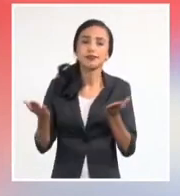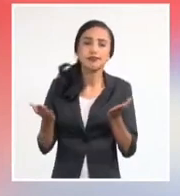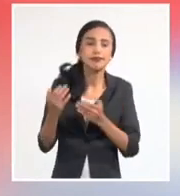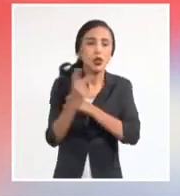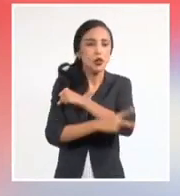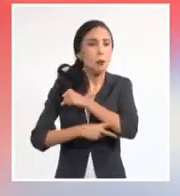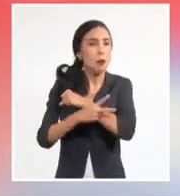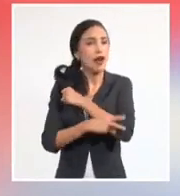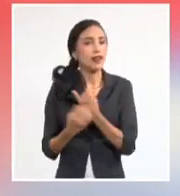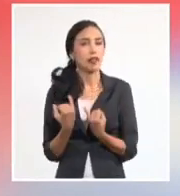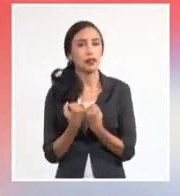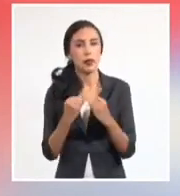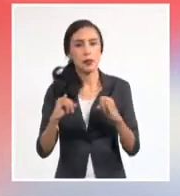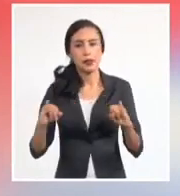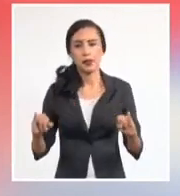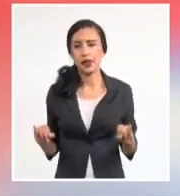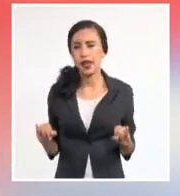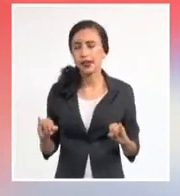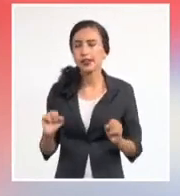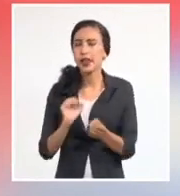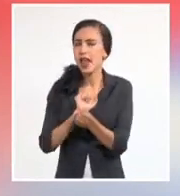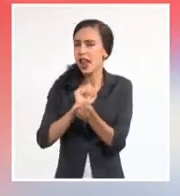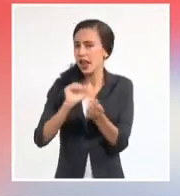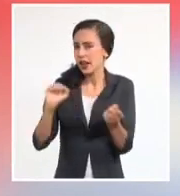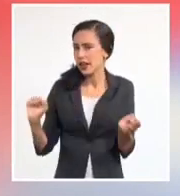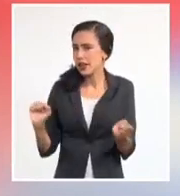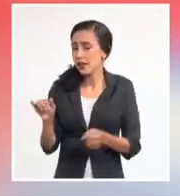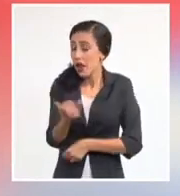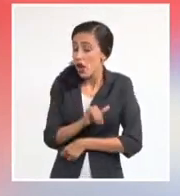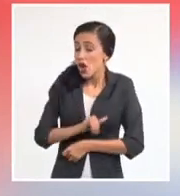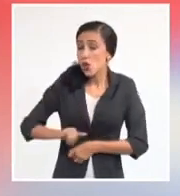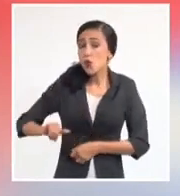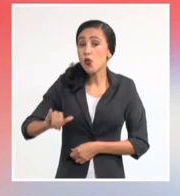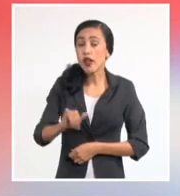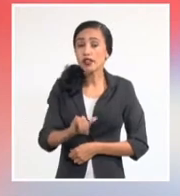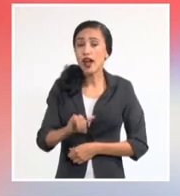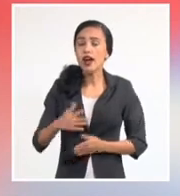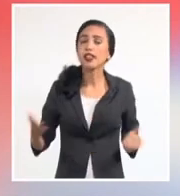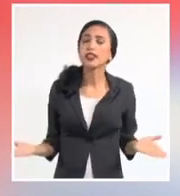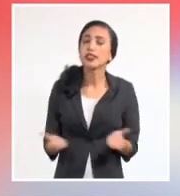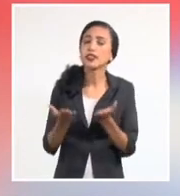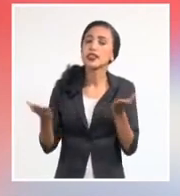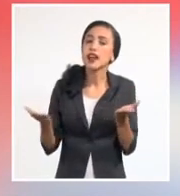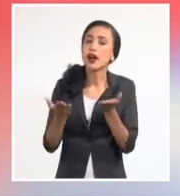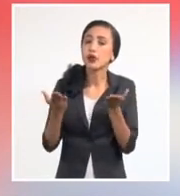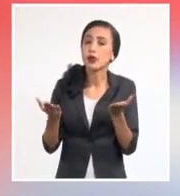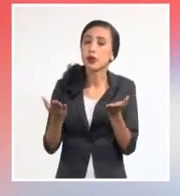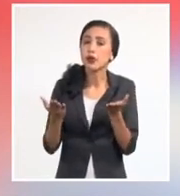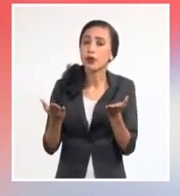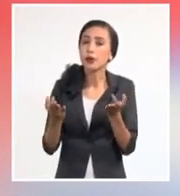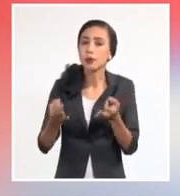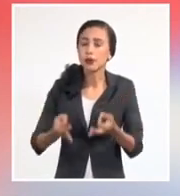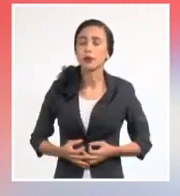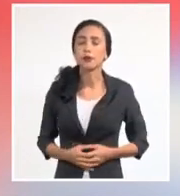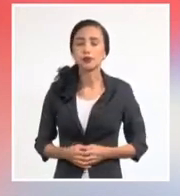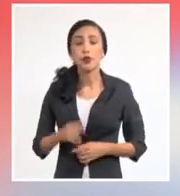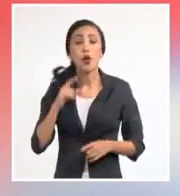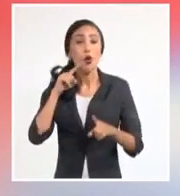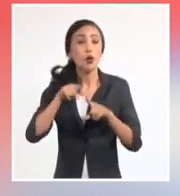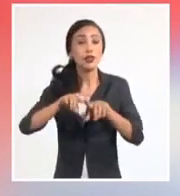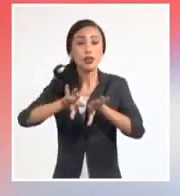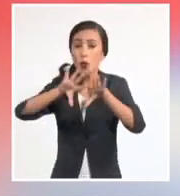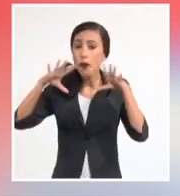independiente, soberana, socialista, democrática, próspera y sostenible. Como objetivo general del